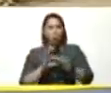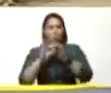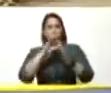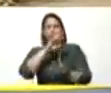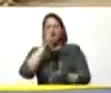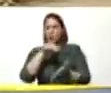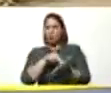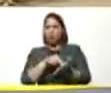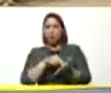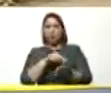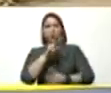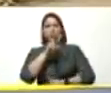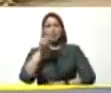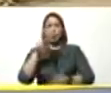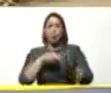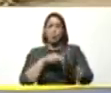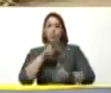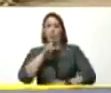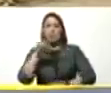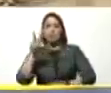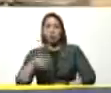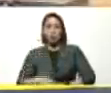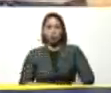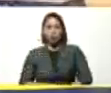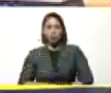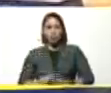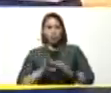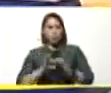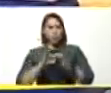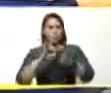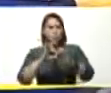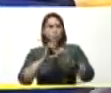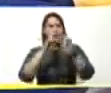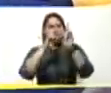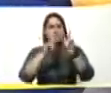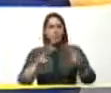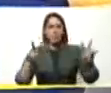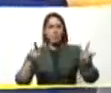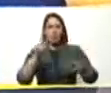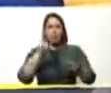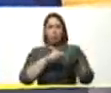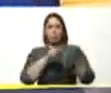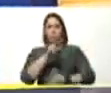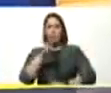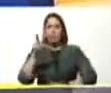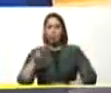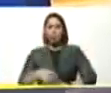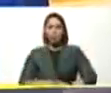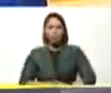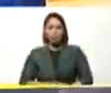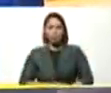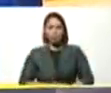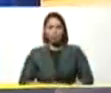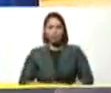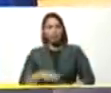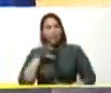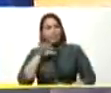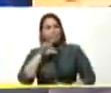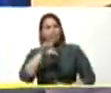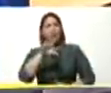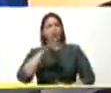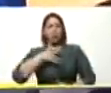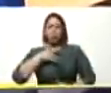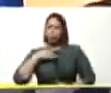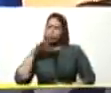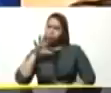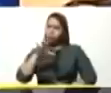nacional, 2022 consolidación de la paz, 2022 patria, patria,